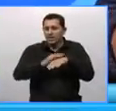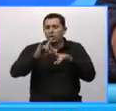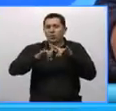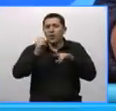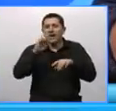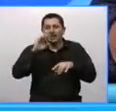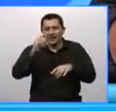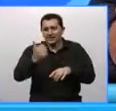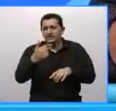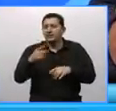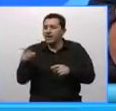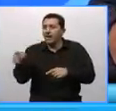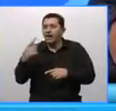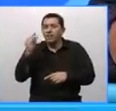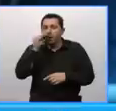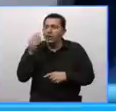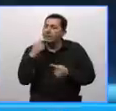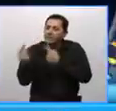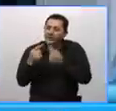preguntas un tanto incómodas.